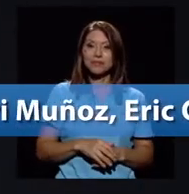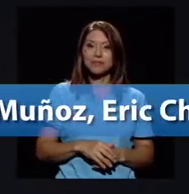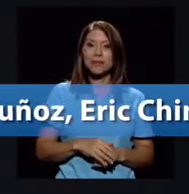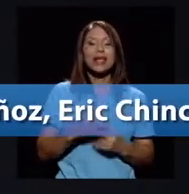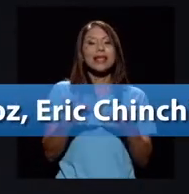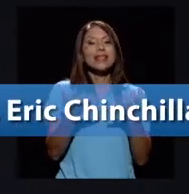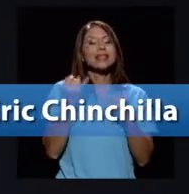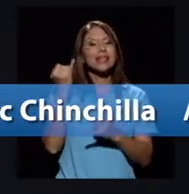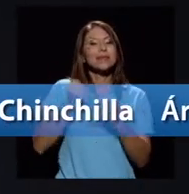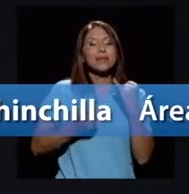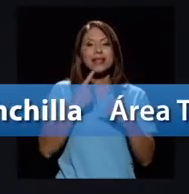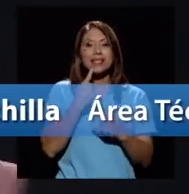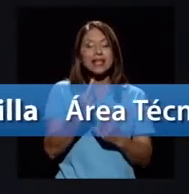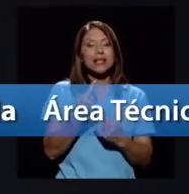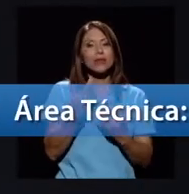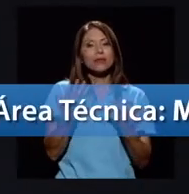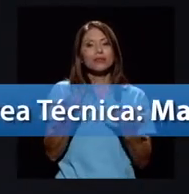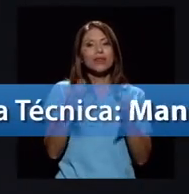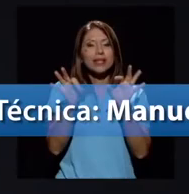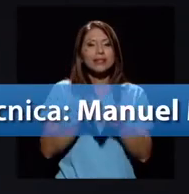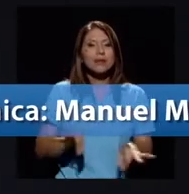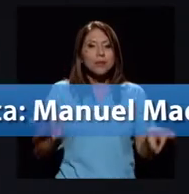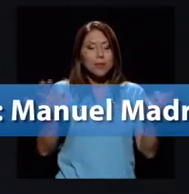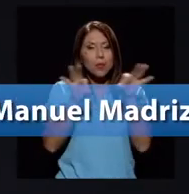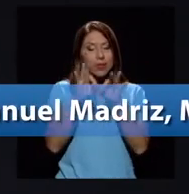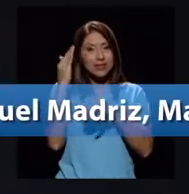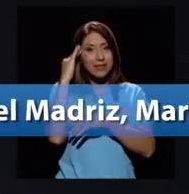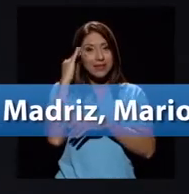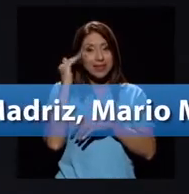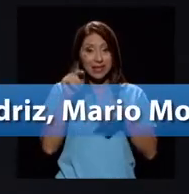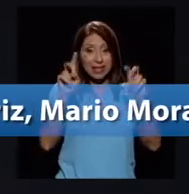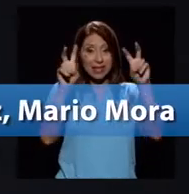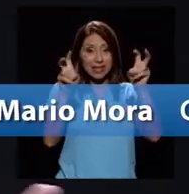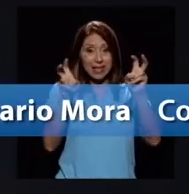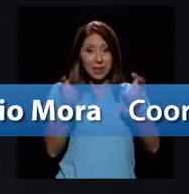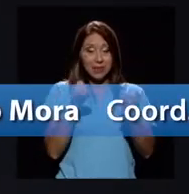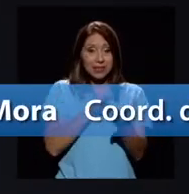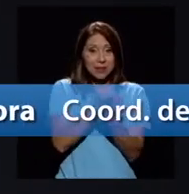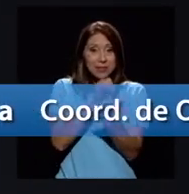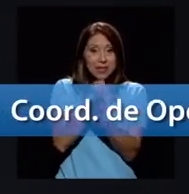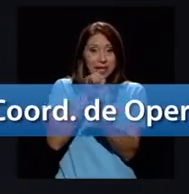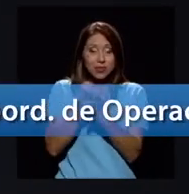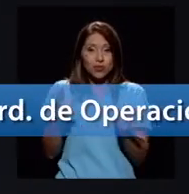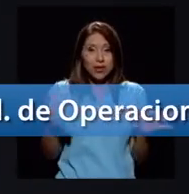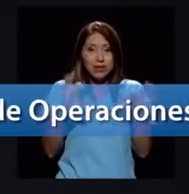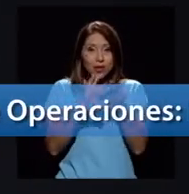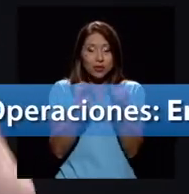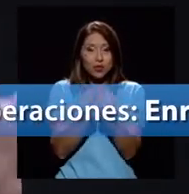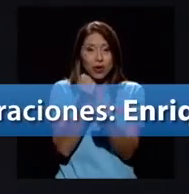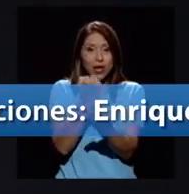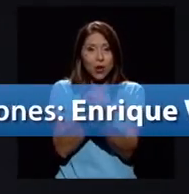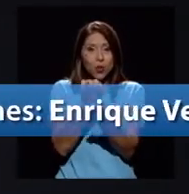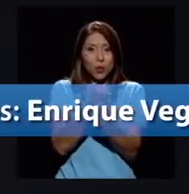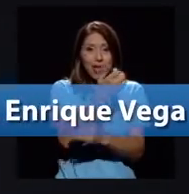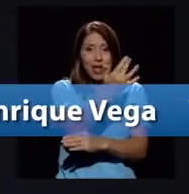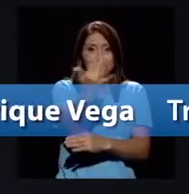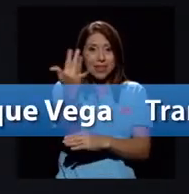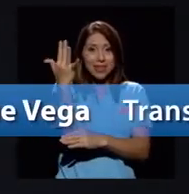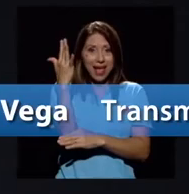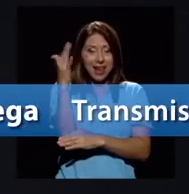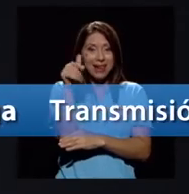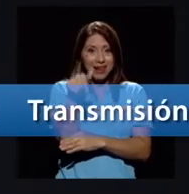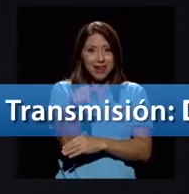quisiera cerrar diciendo que es importante tener en cuenta que estos temas de investigación relacionados con economía ambiental, que son temas